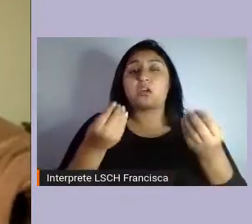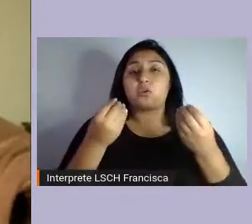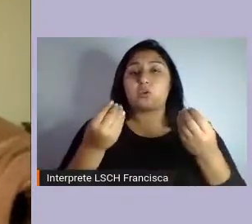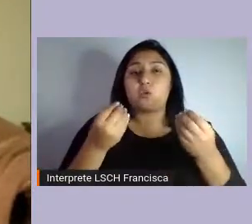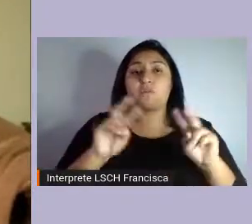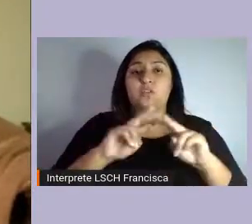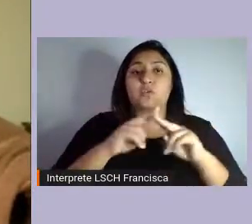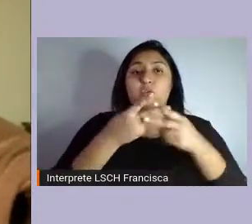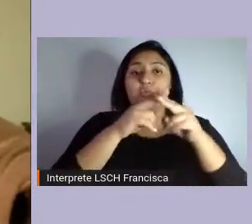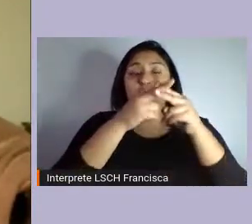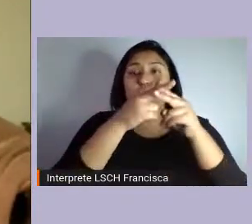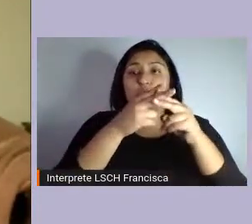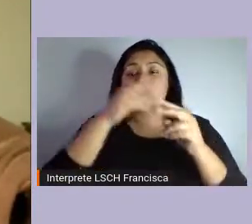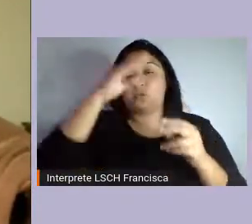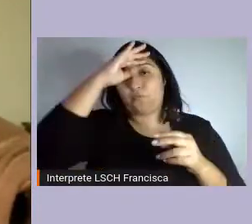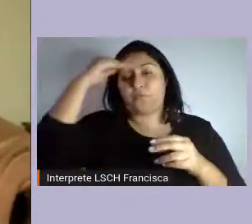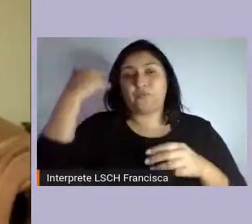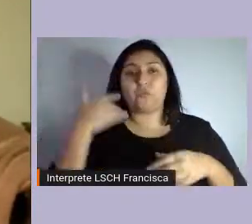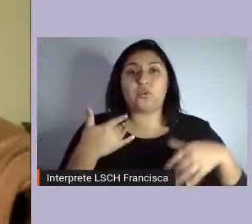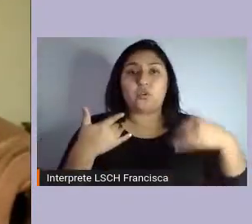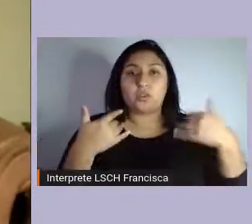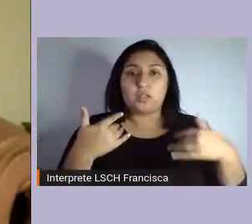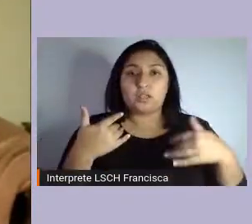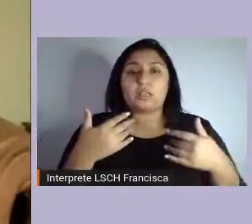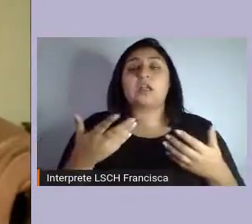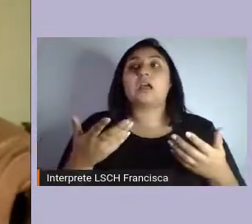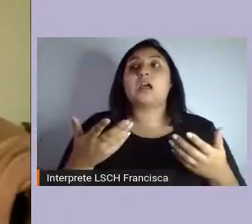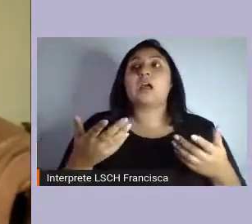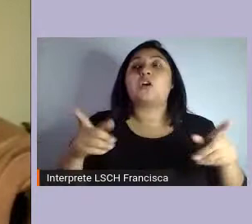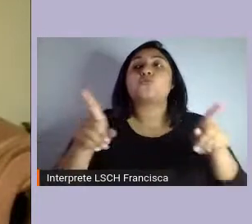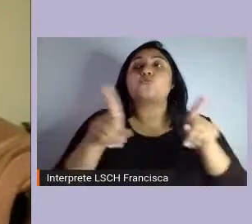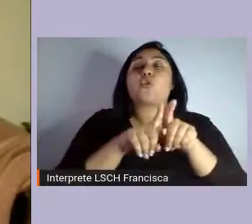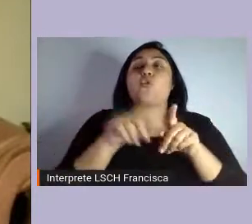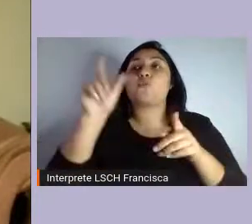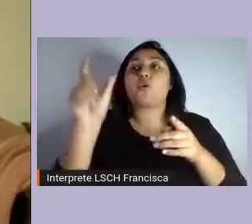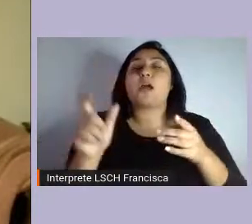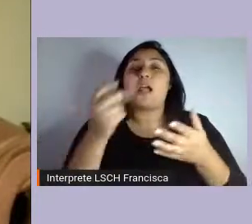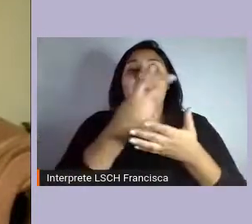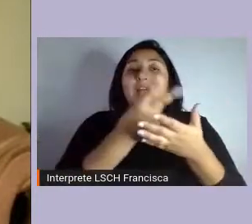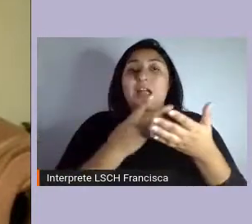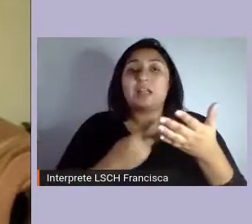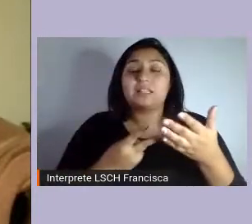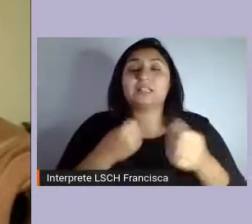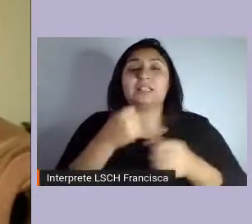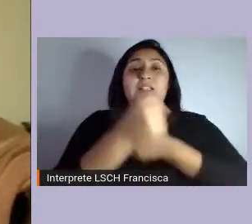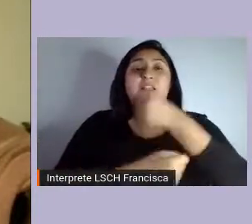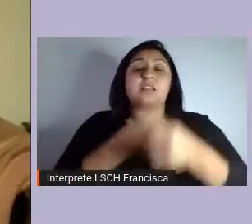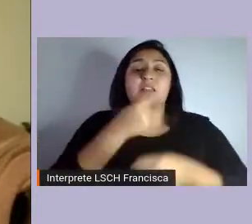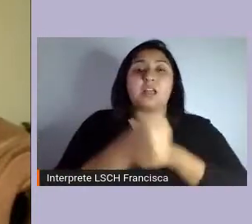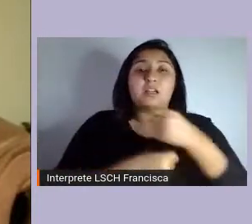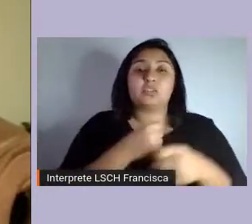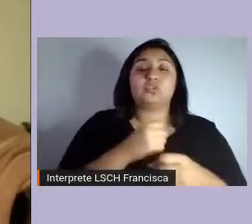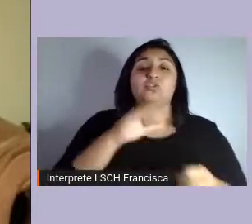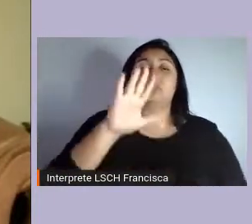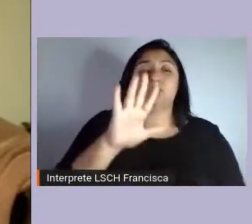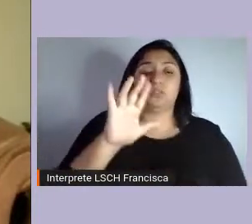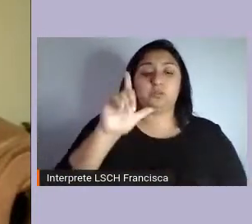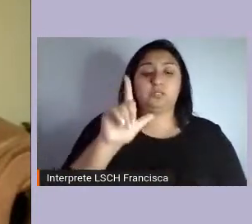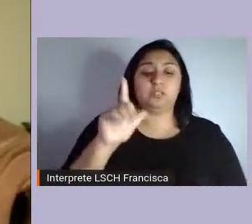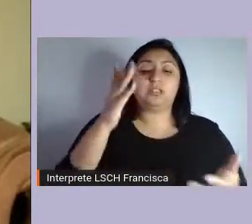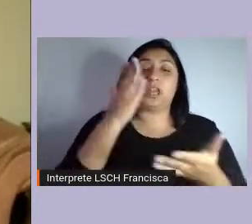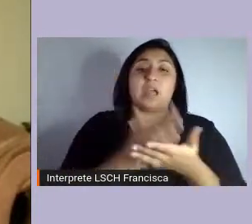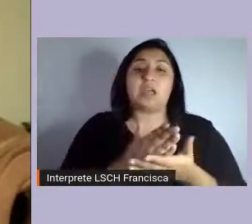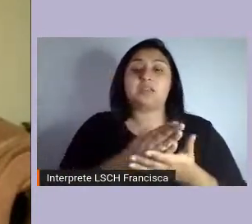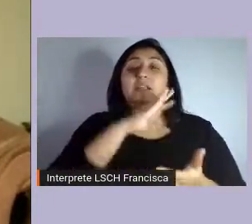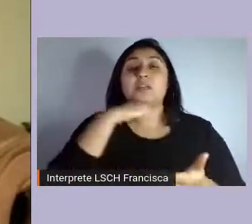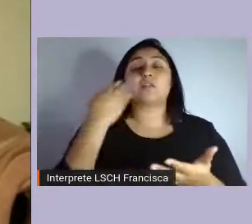de Violeta Parra como la artista que va a ser a partir del año 57 y hasta que ella fallece, el año